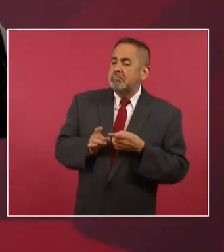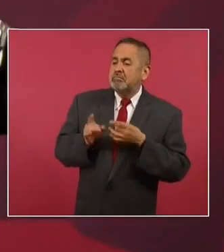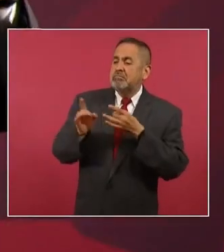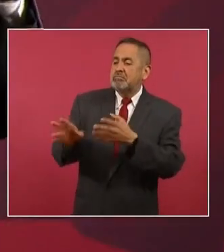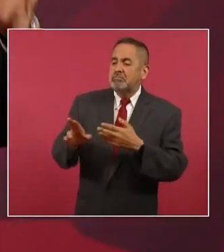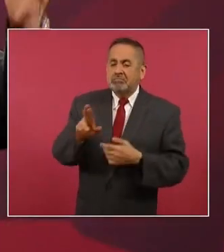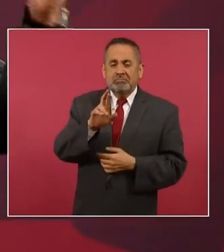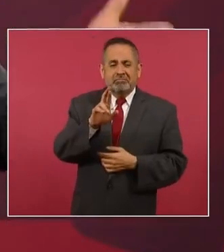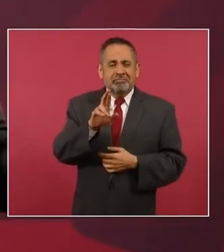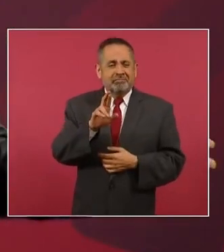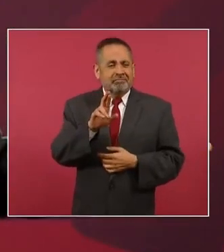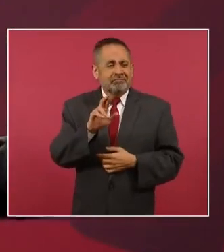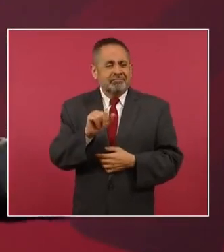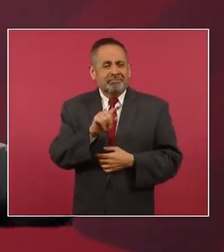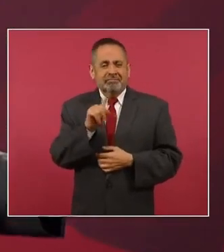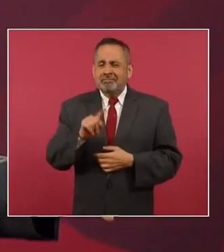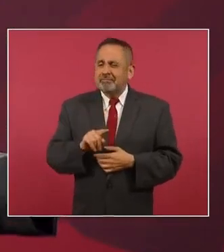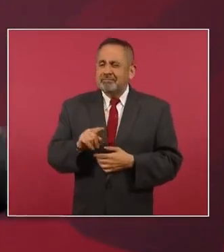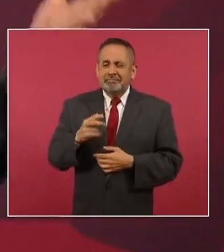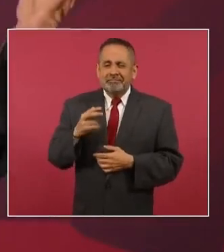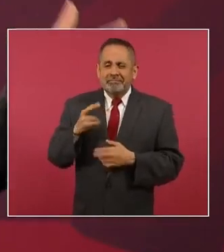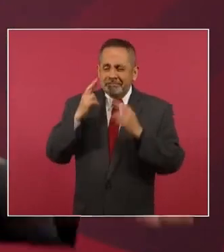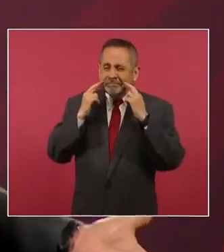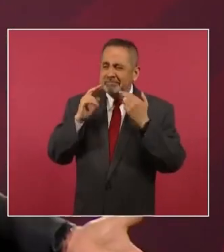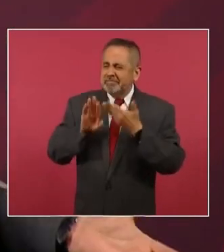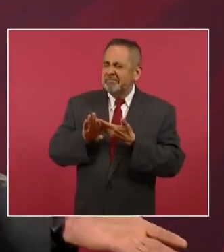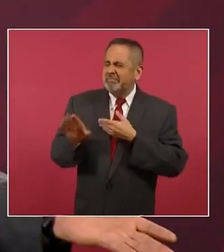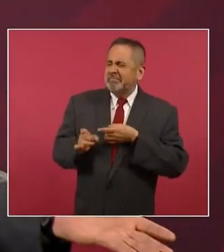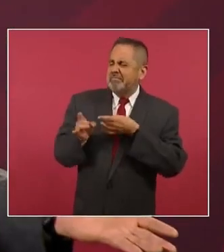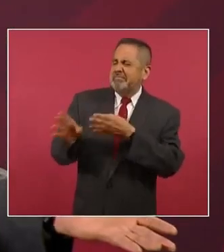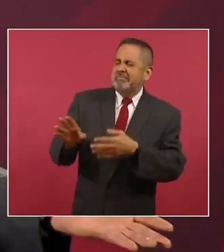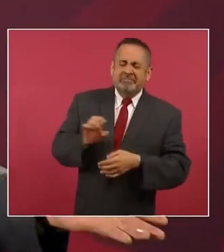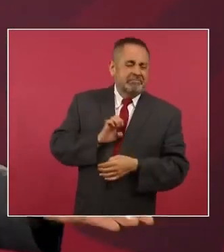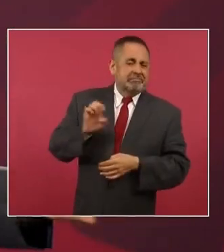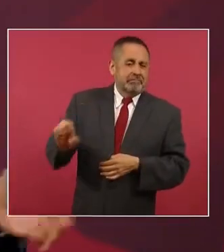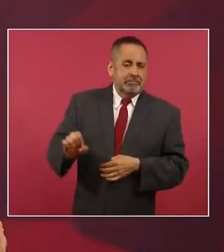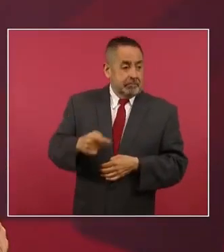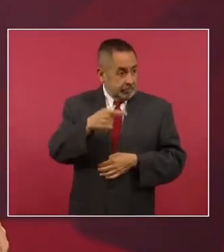¿Cómo va a estar un racista de presidente